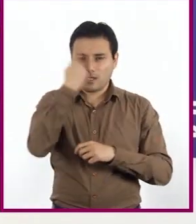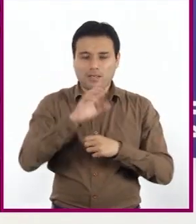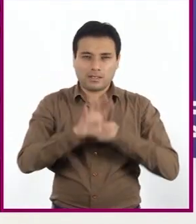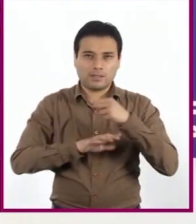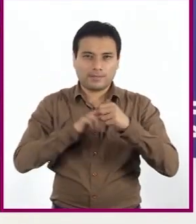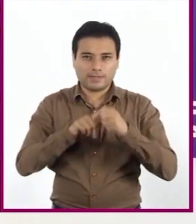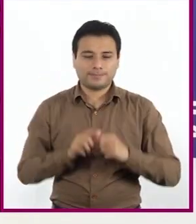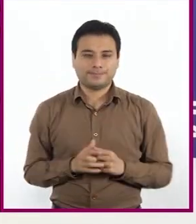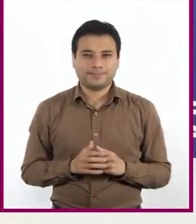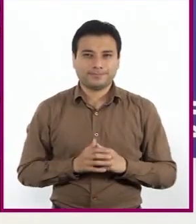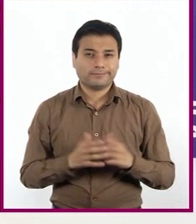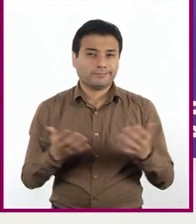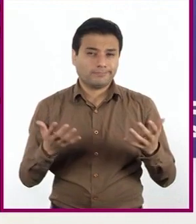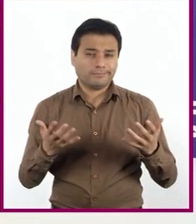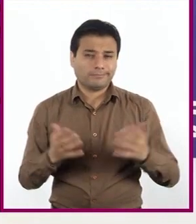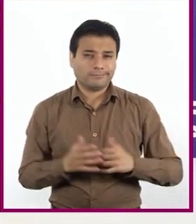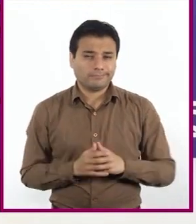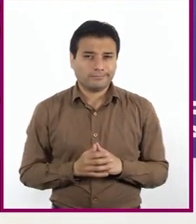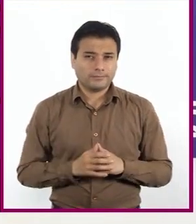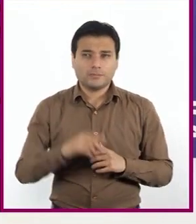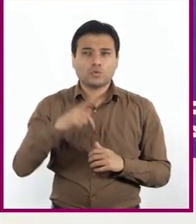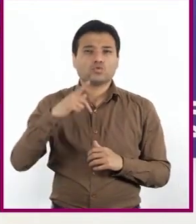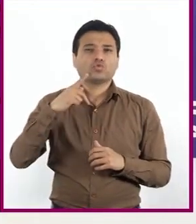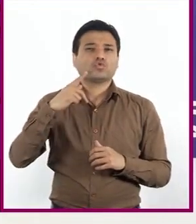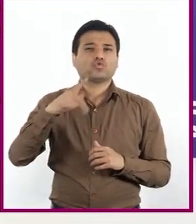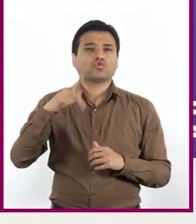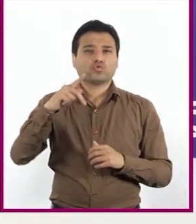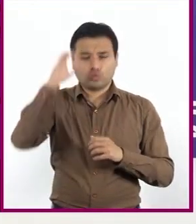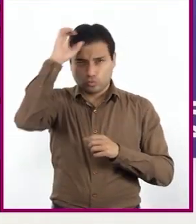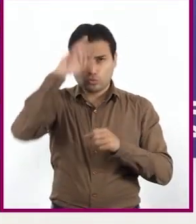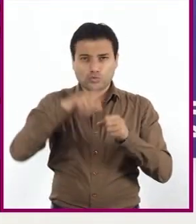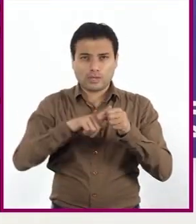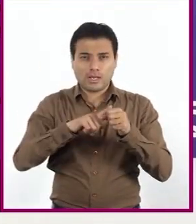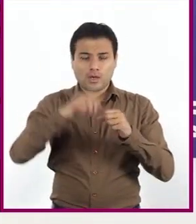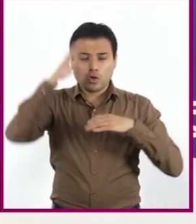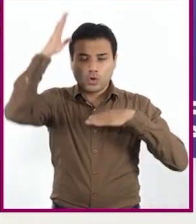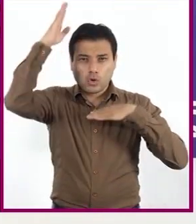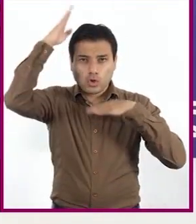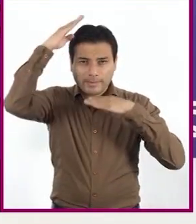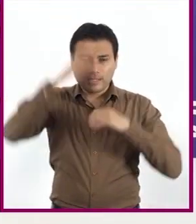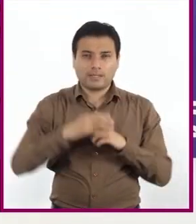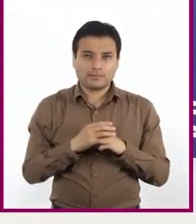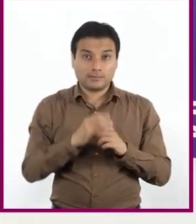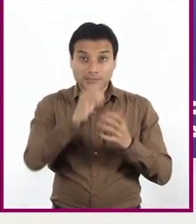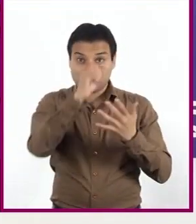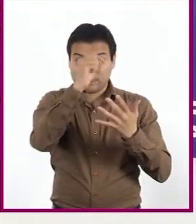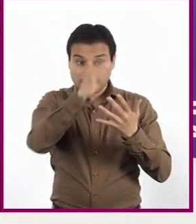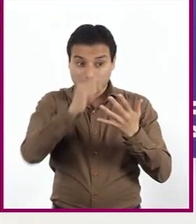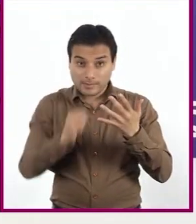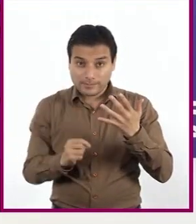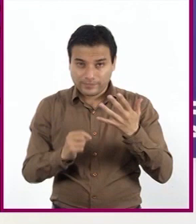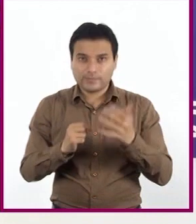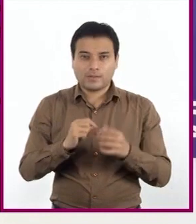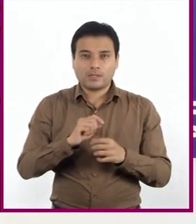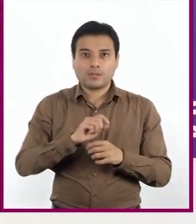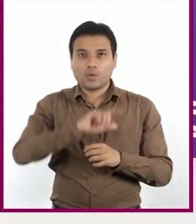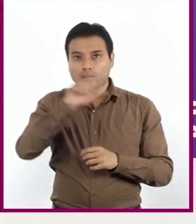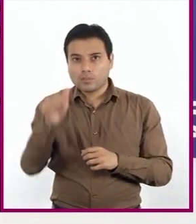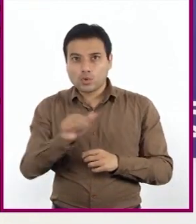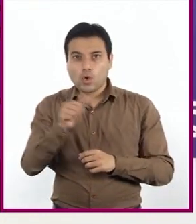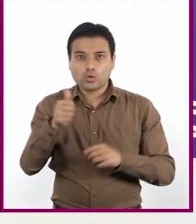Así, elementos de la cosmovisión olmeca estuvieron presentes en varias civilizaciones mesoamericanas,